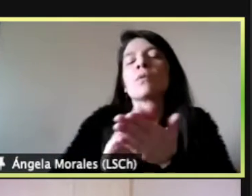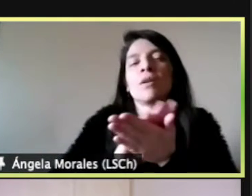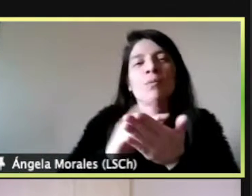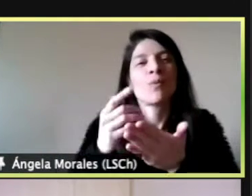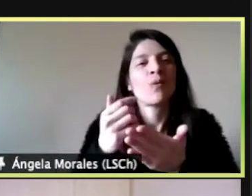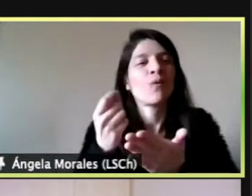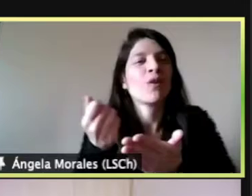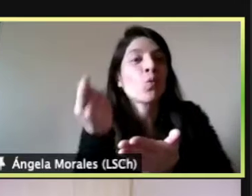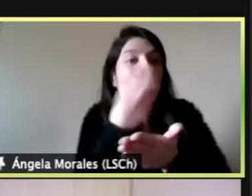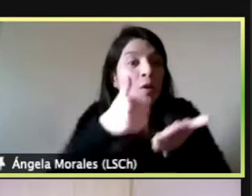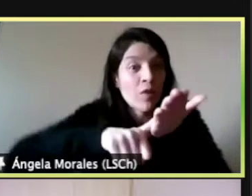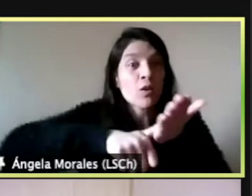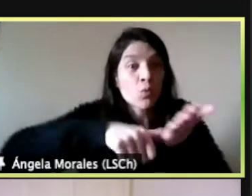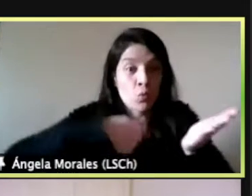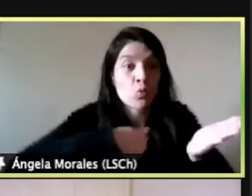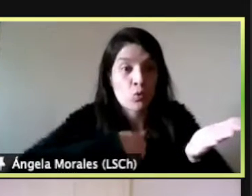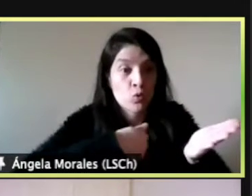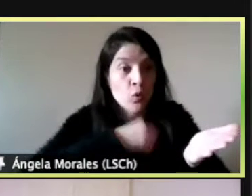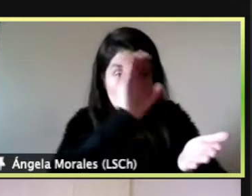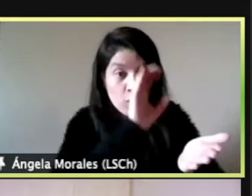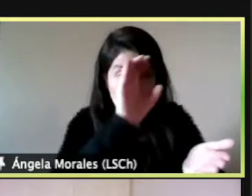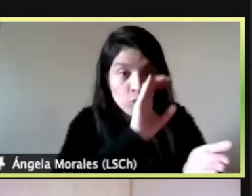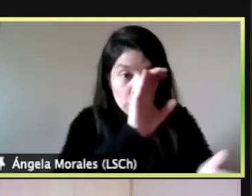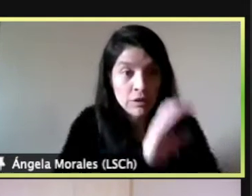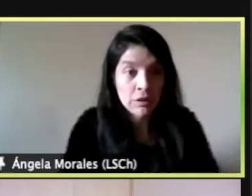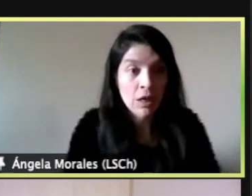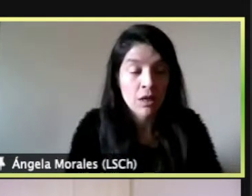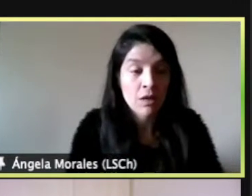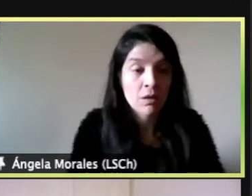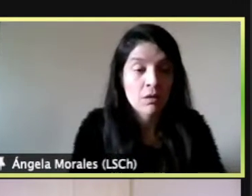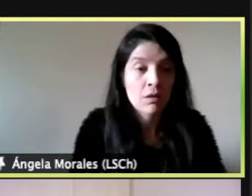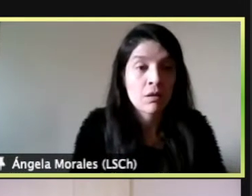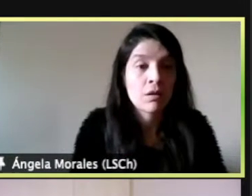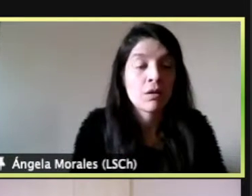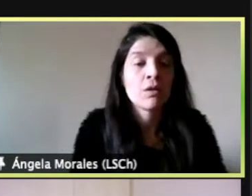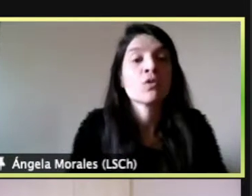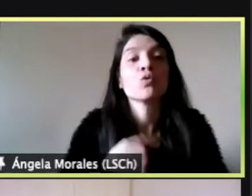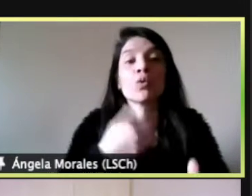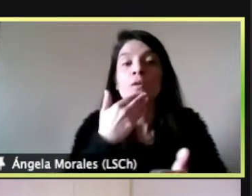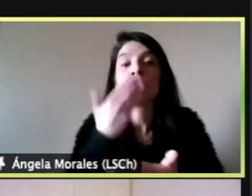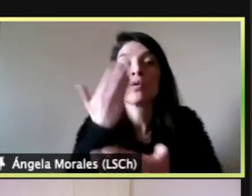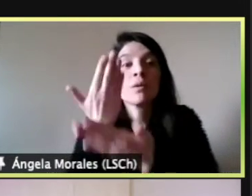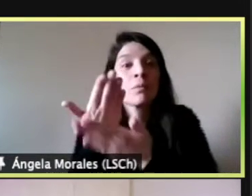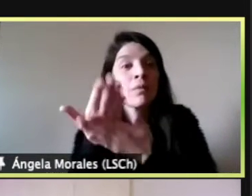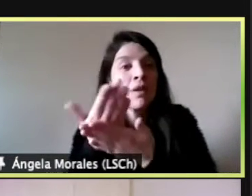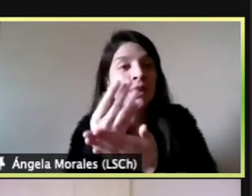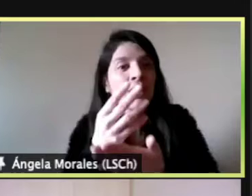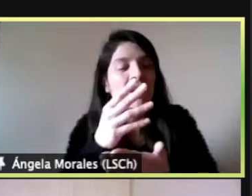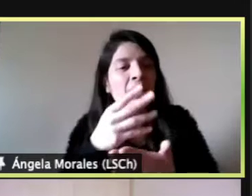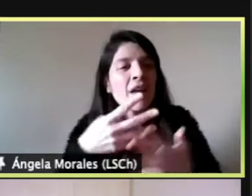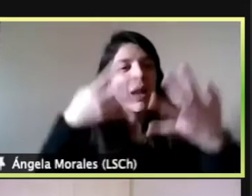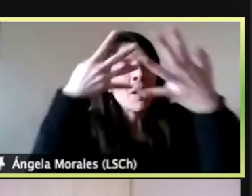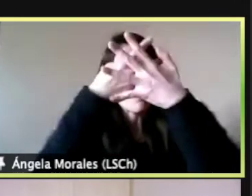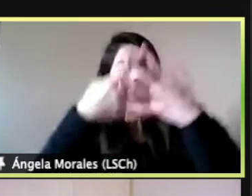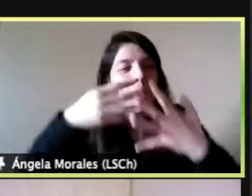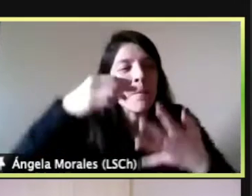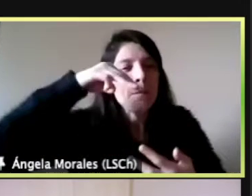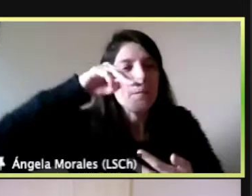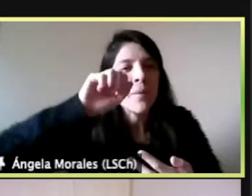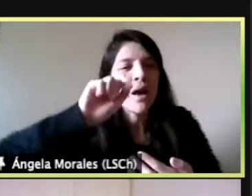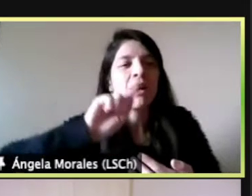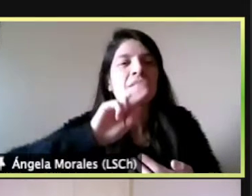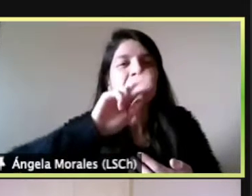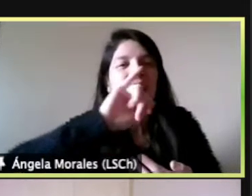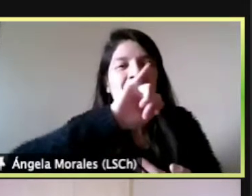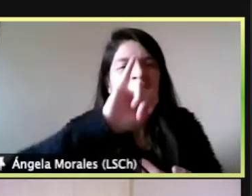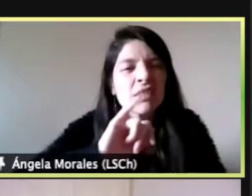root. Le voy a pedir también la matriz. Fíjense que la matriz ahora tengo que hacer referencia a la matriz de